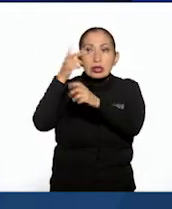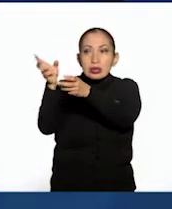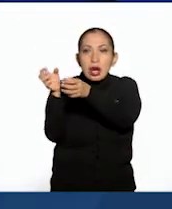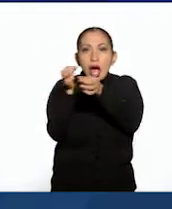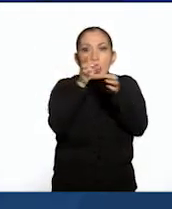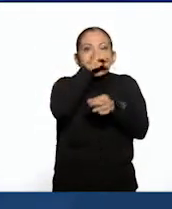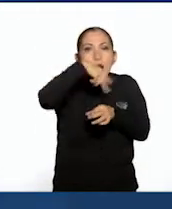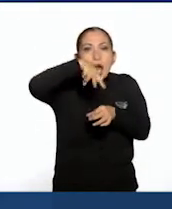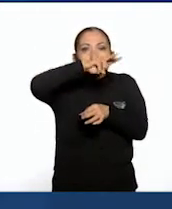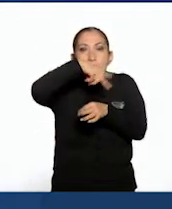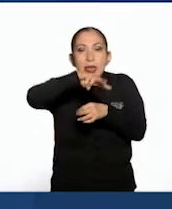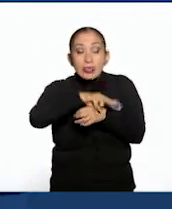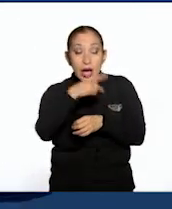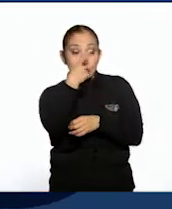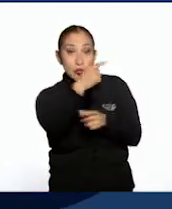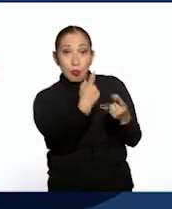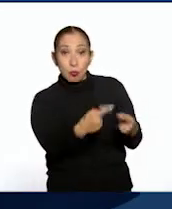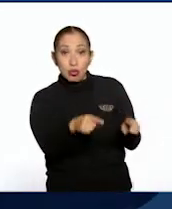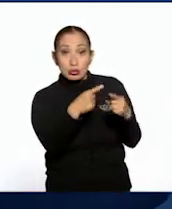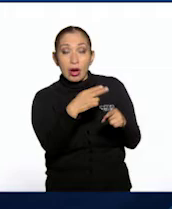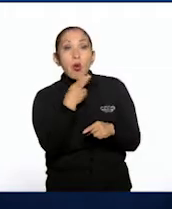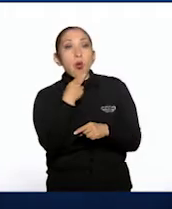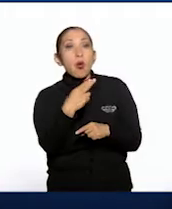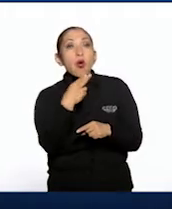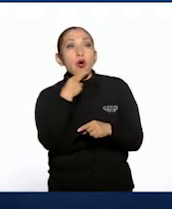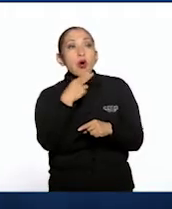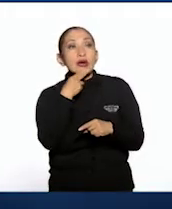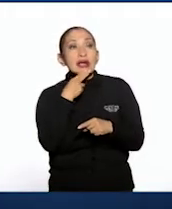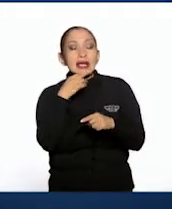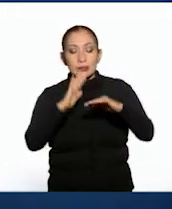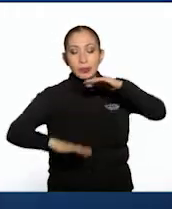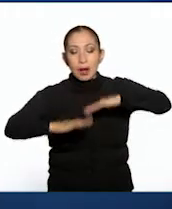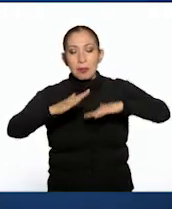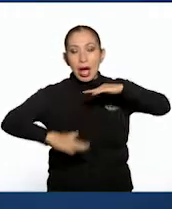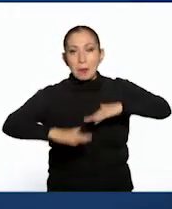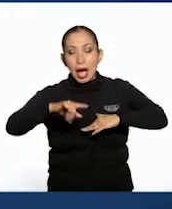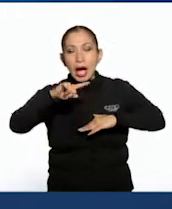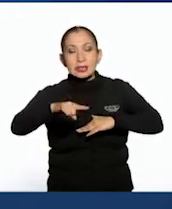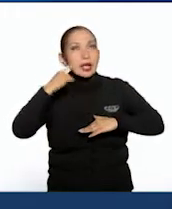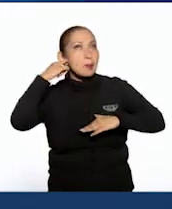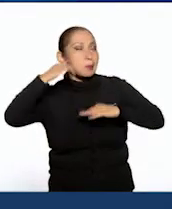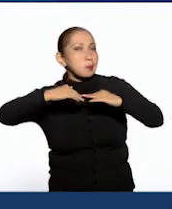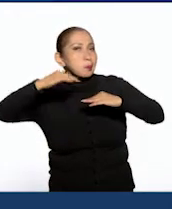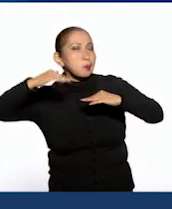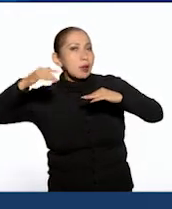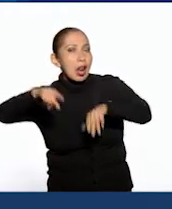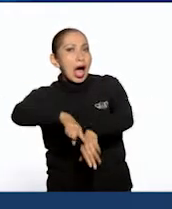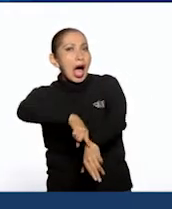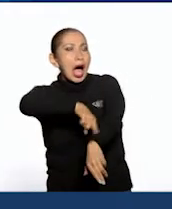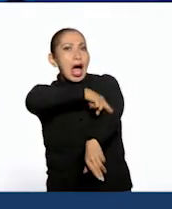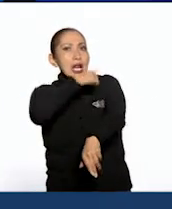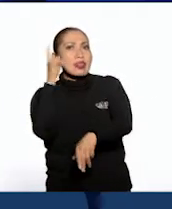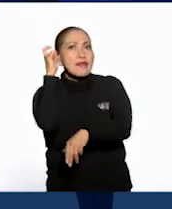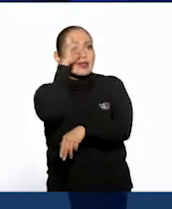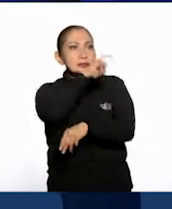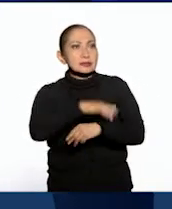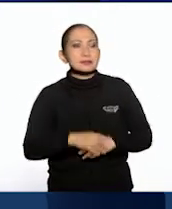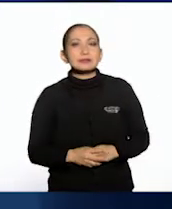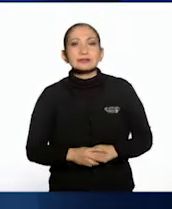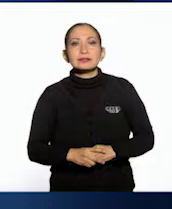atraer serpientes. En su música, utilizan ostinatos rítmicos, haciendo frases rítmicas muy largas y complejas.